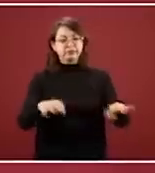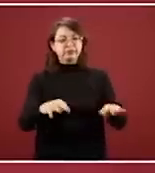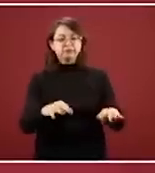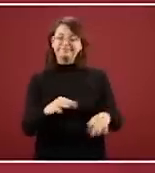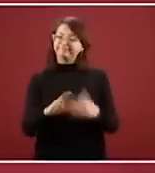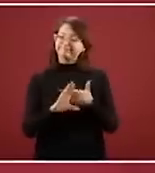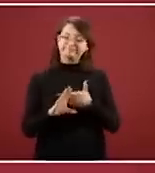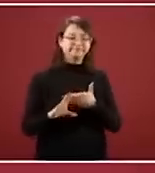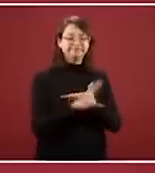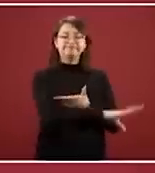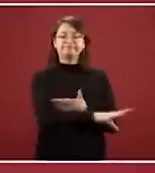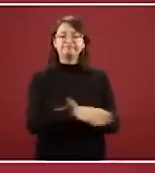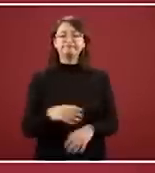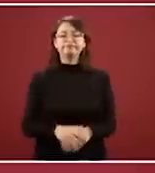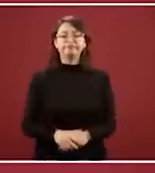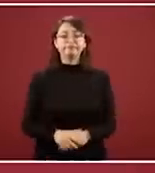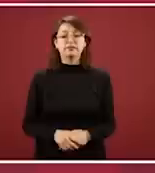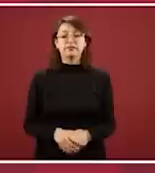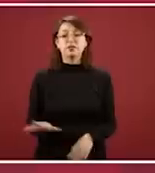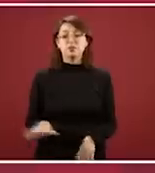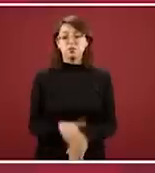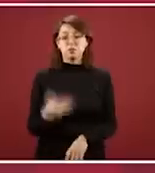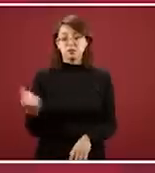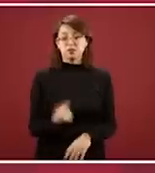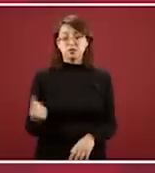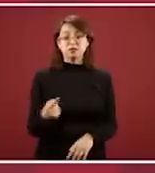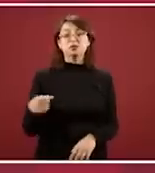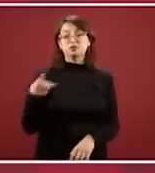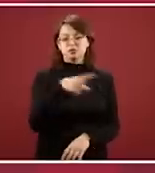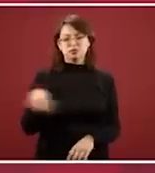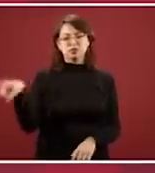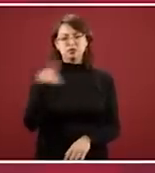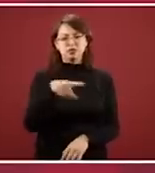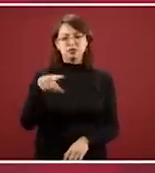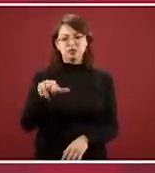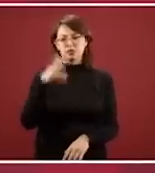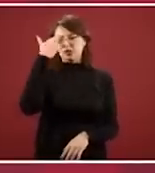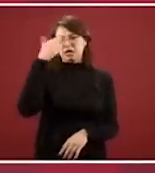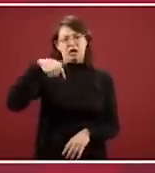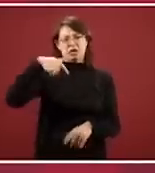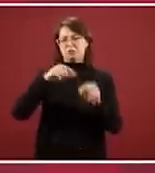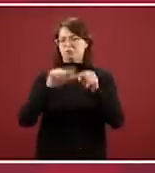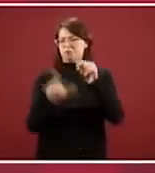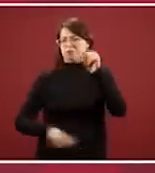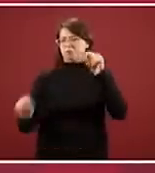porque eso, si ustedes recuerdan, no pasaba en México.